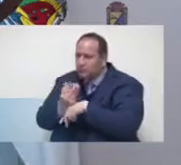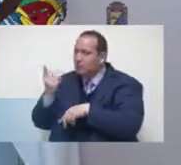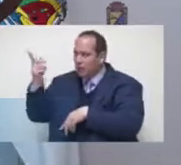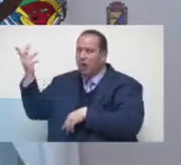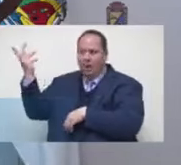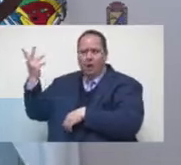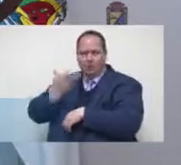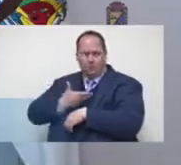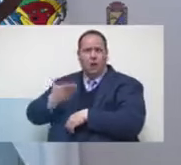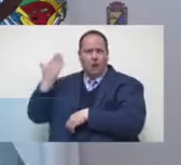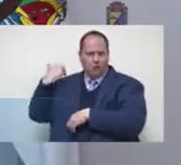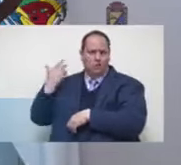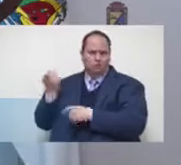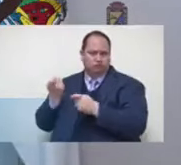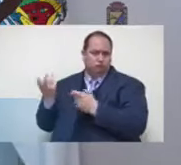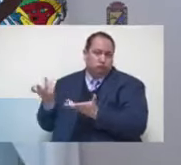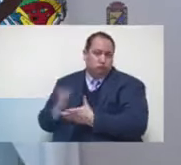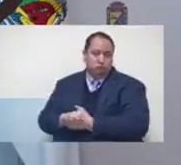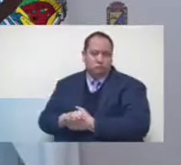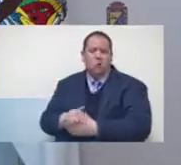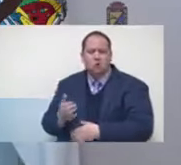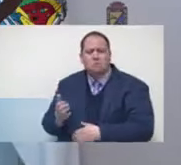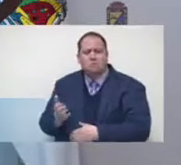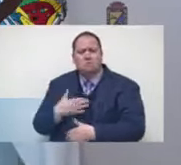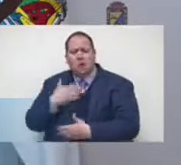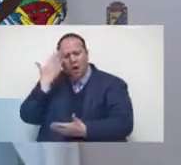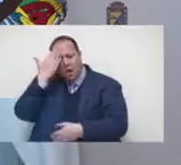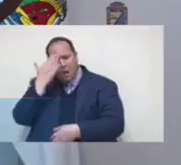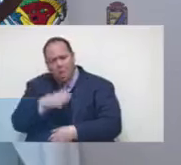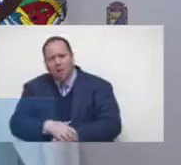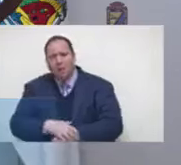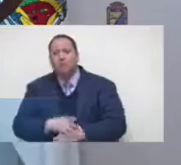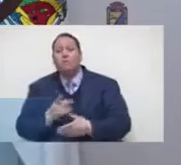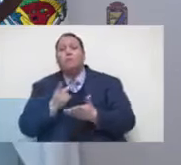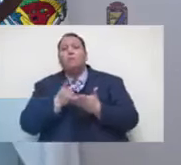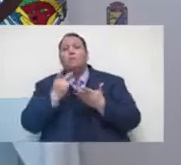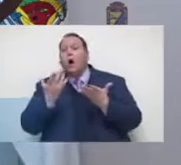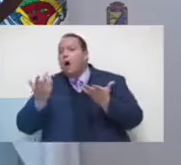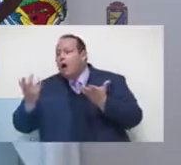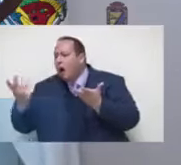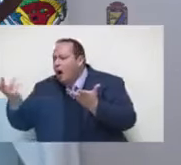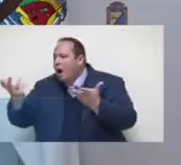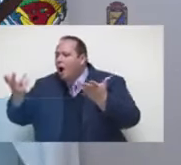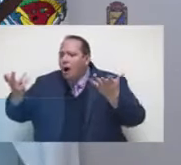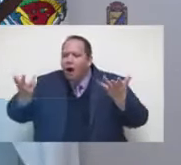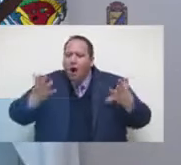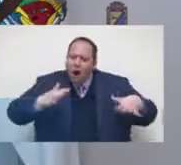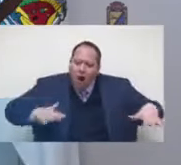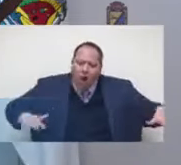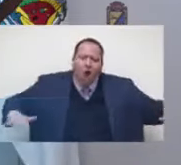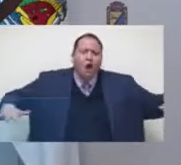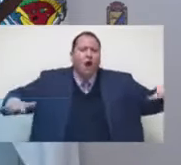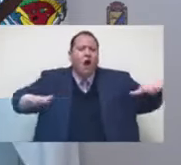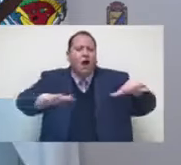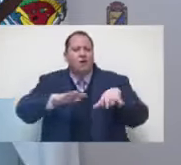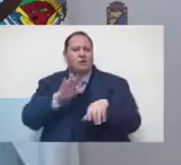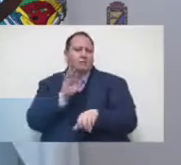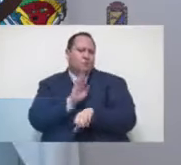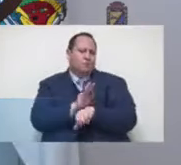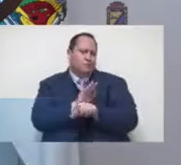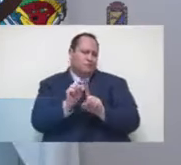Entonces, no, yo estoy convencida de que estos proyectos son buenos para todo un entorno y para toda una comunidad,